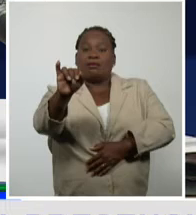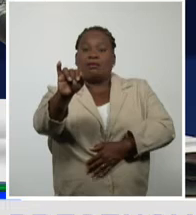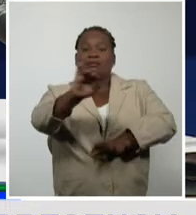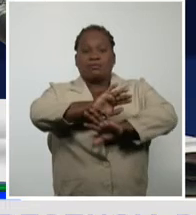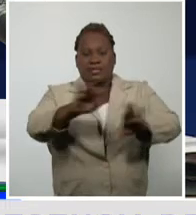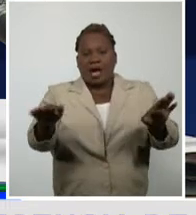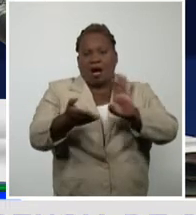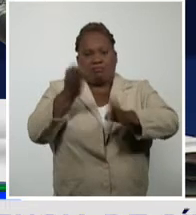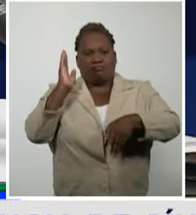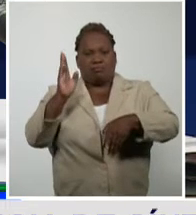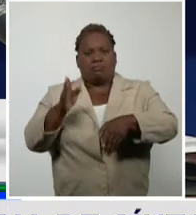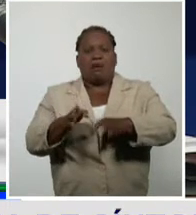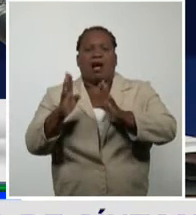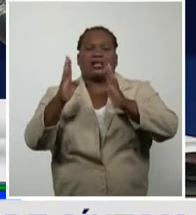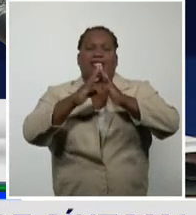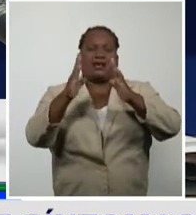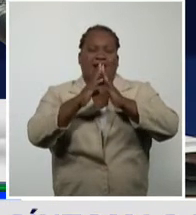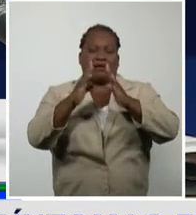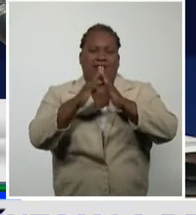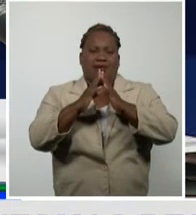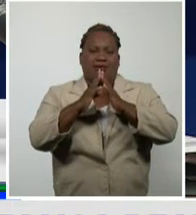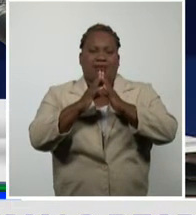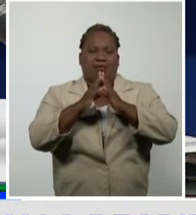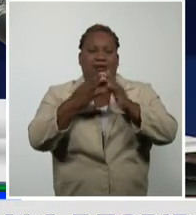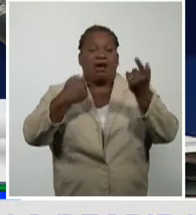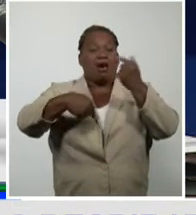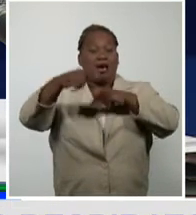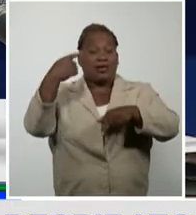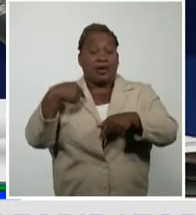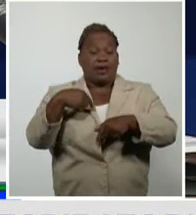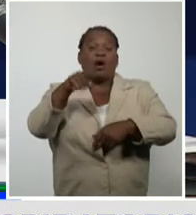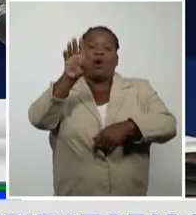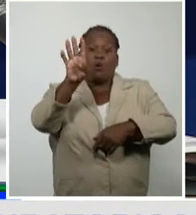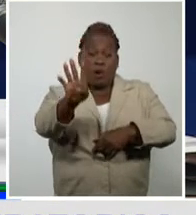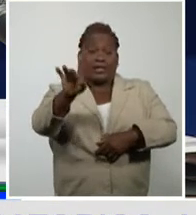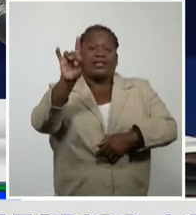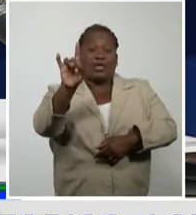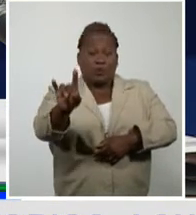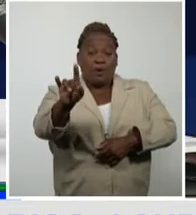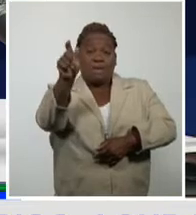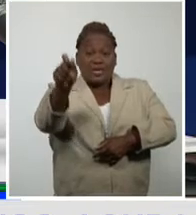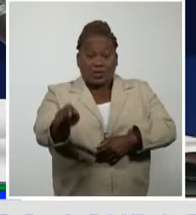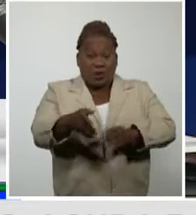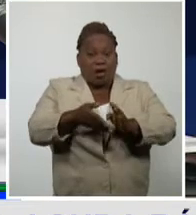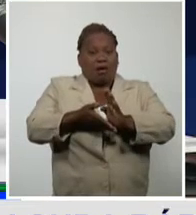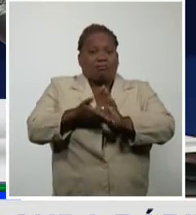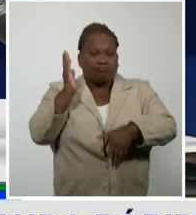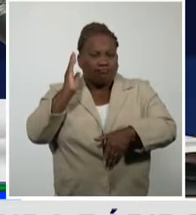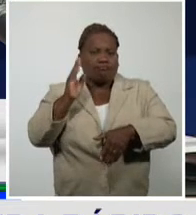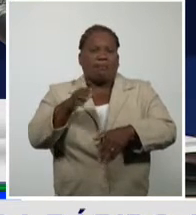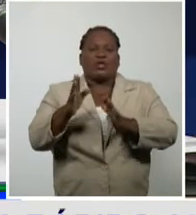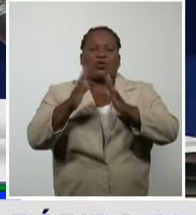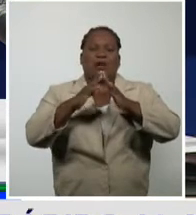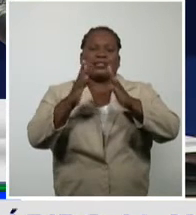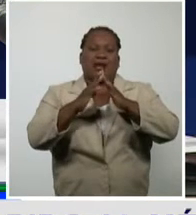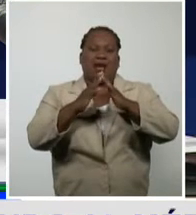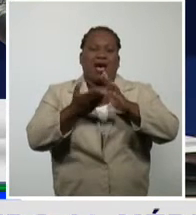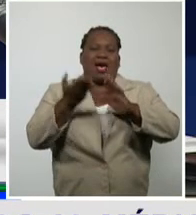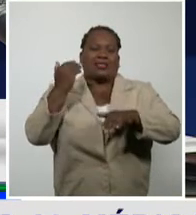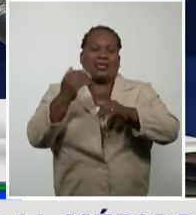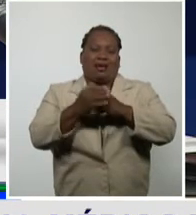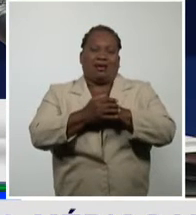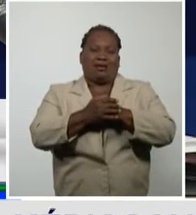recuperados, al darse en el día de ayer 49 altas. O sea, el 73,2% de las